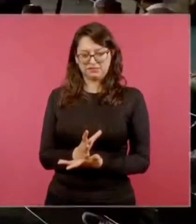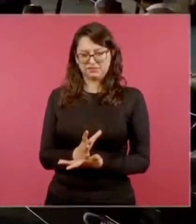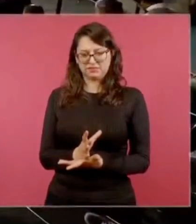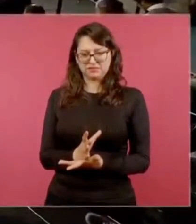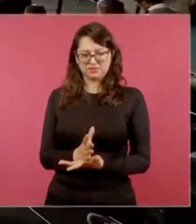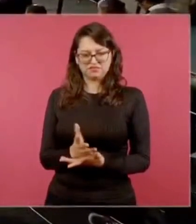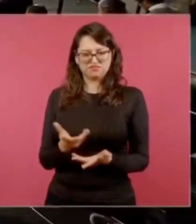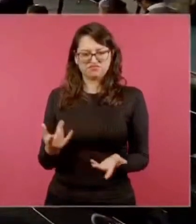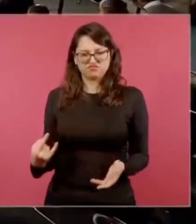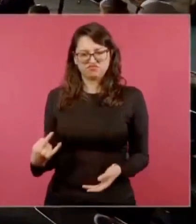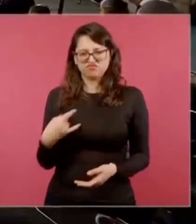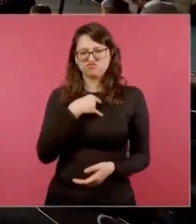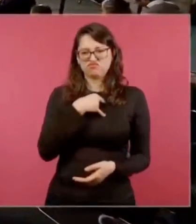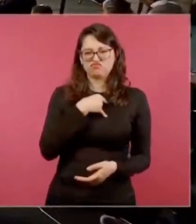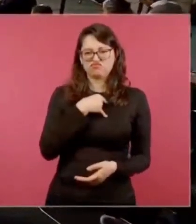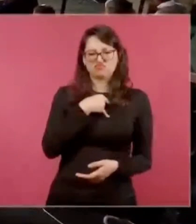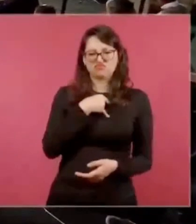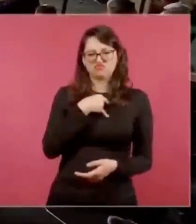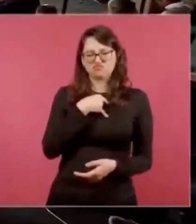arrogancia,